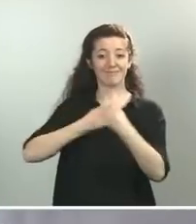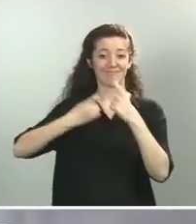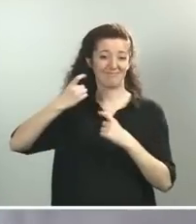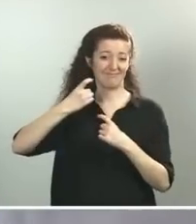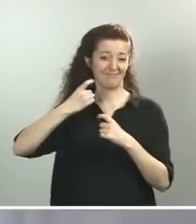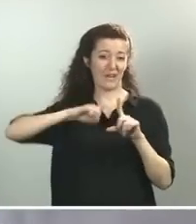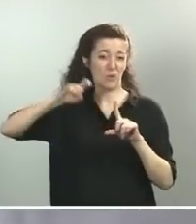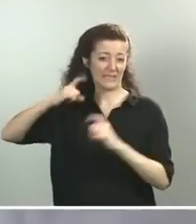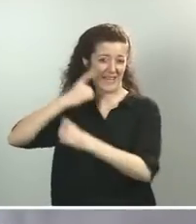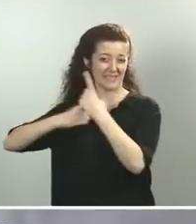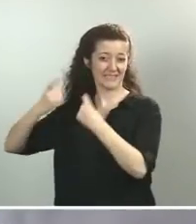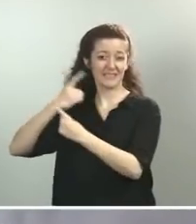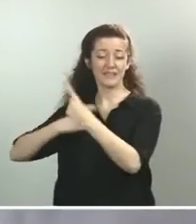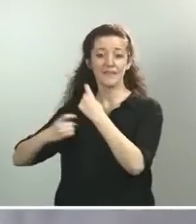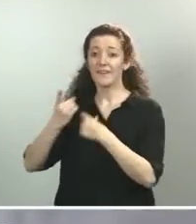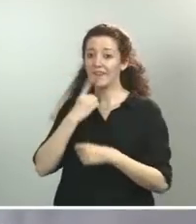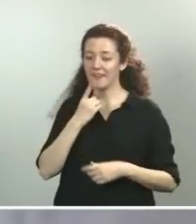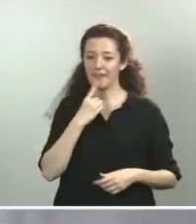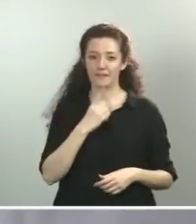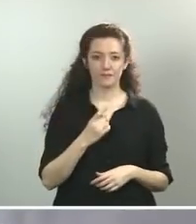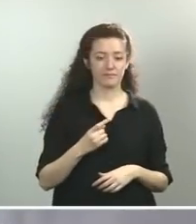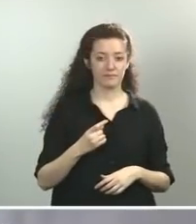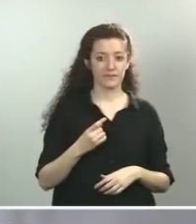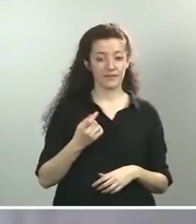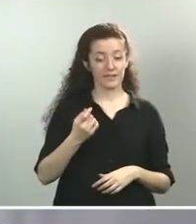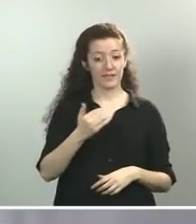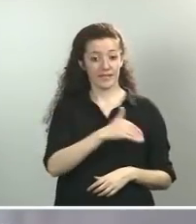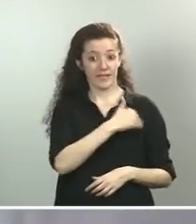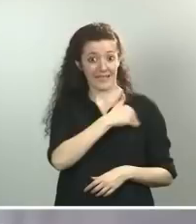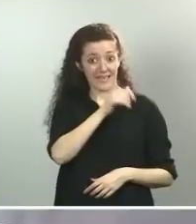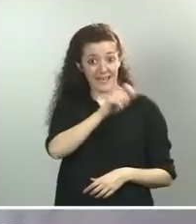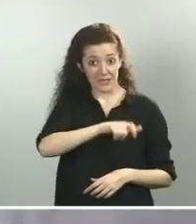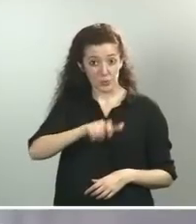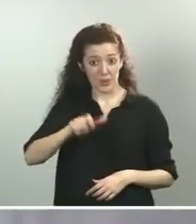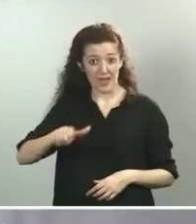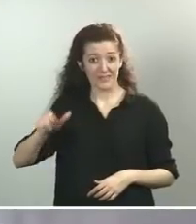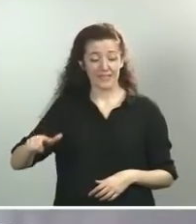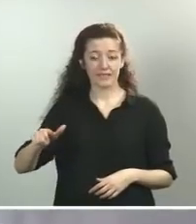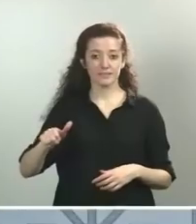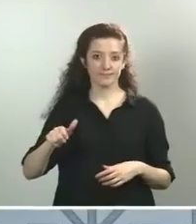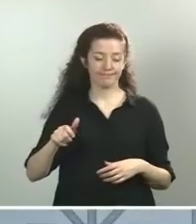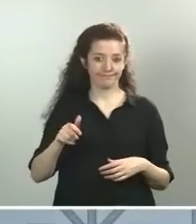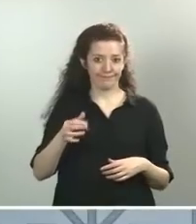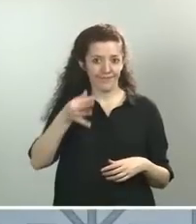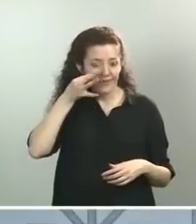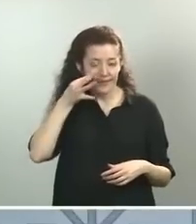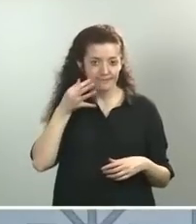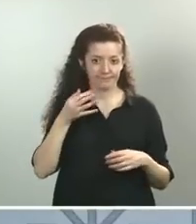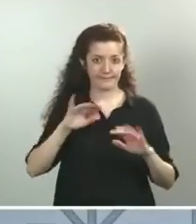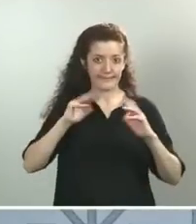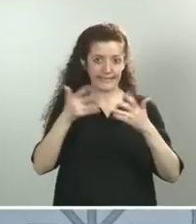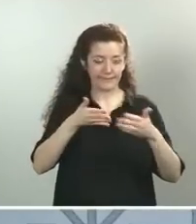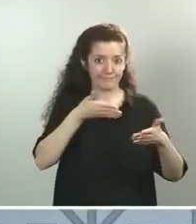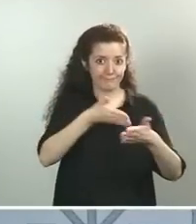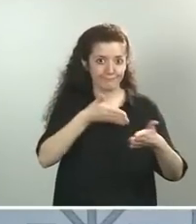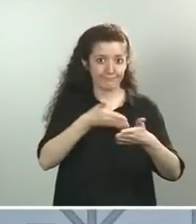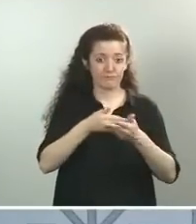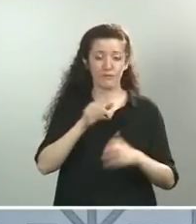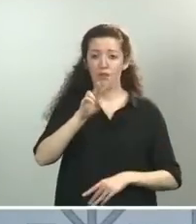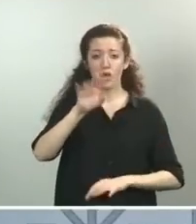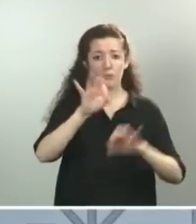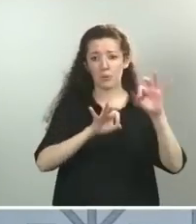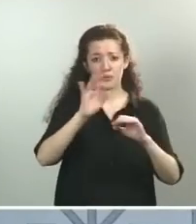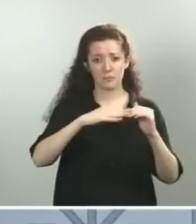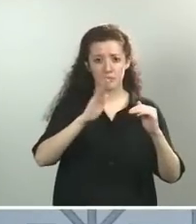del 2% de estudiantes que, de verdade, ten problemas de acceso online. Pero ten outros problemas, ten problemas,